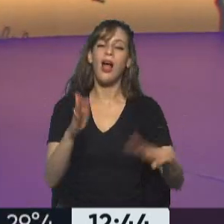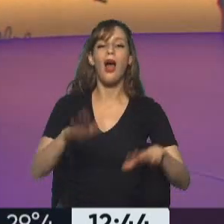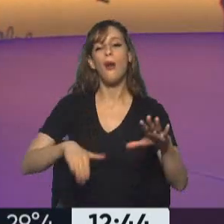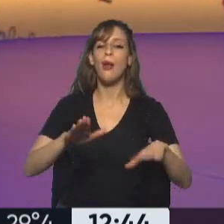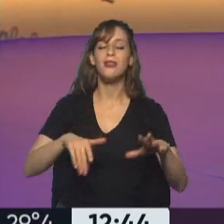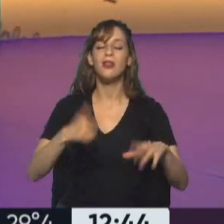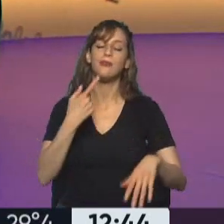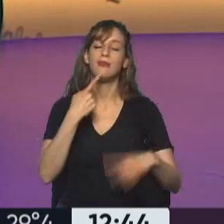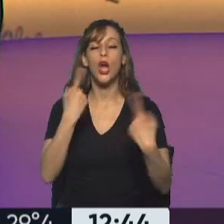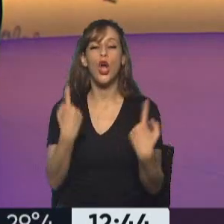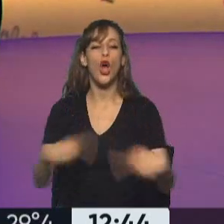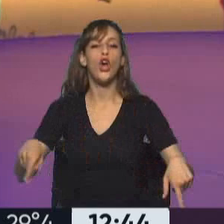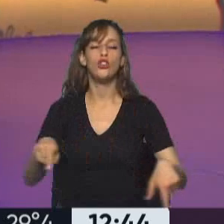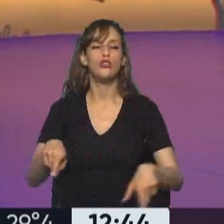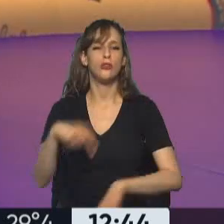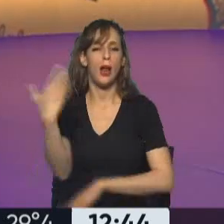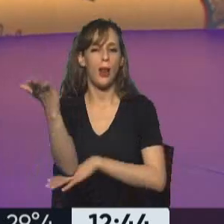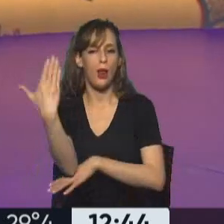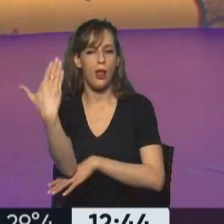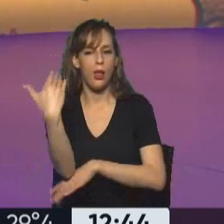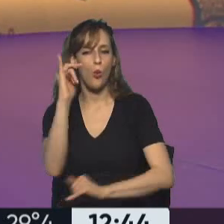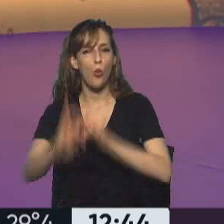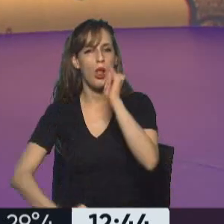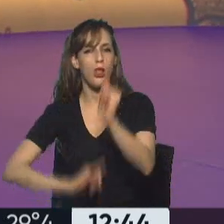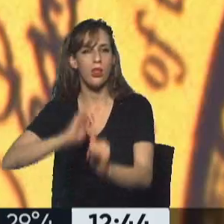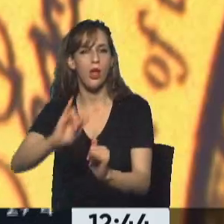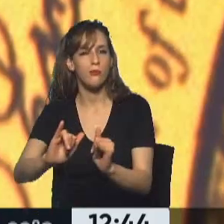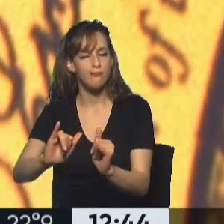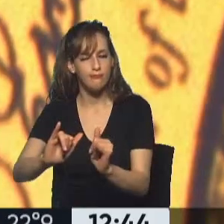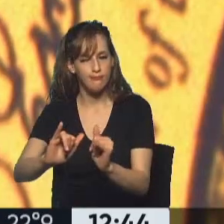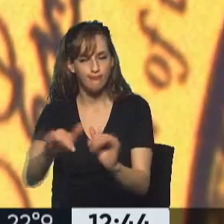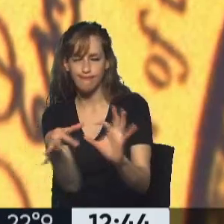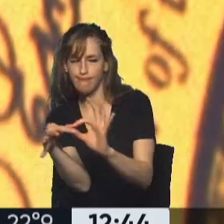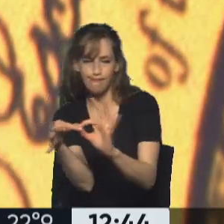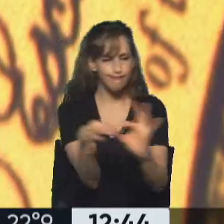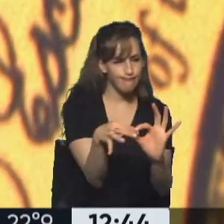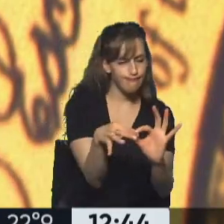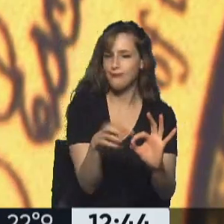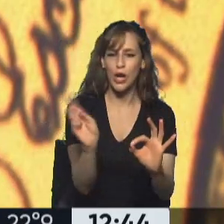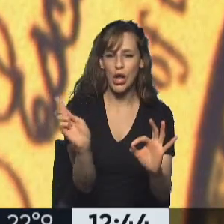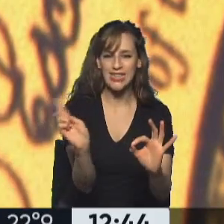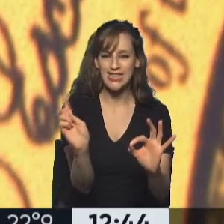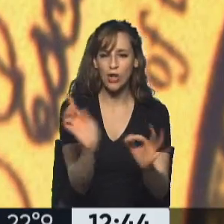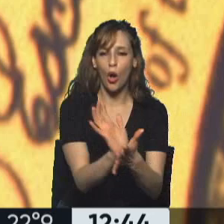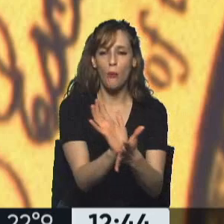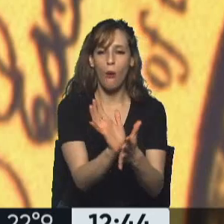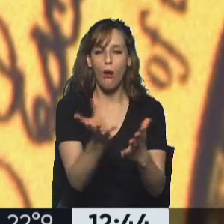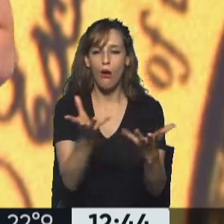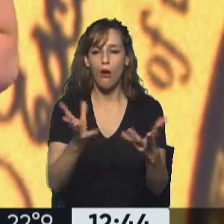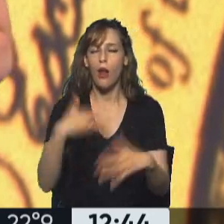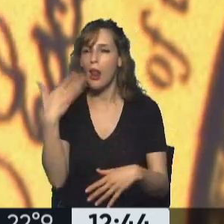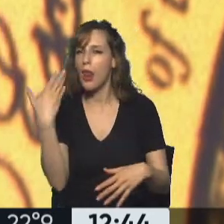un orden de magnitud correlacionado o en algún punto con algún tipo delinque o con los datos